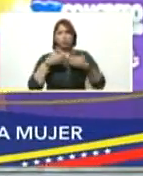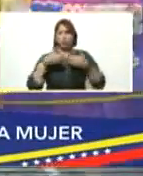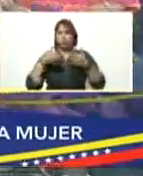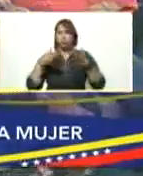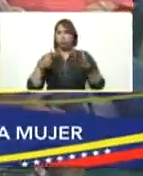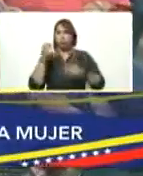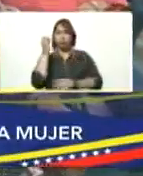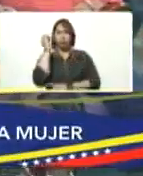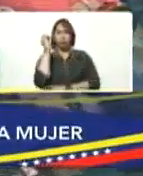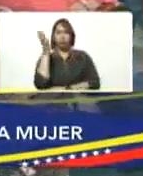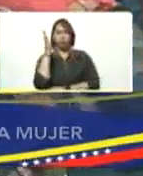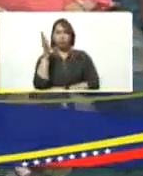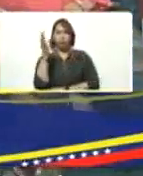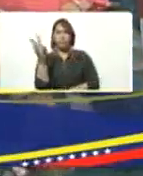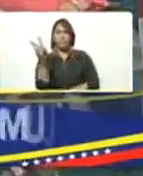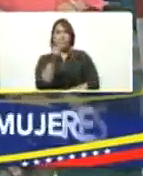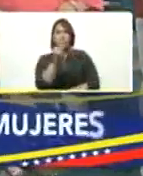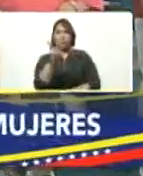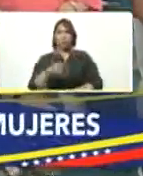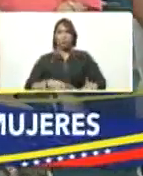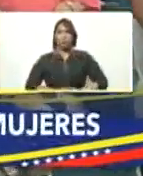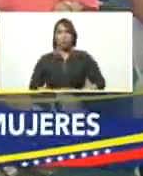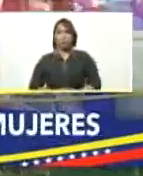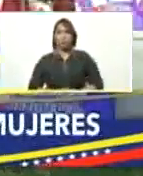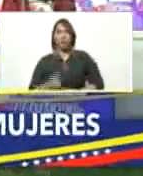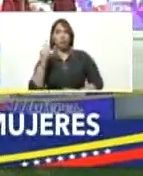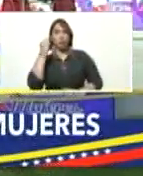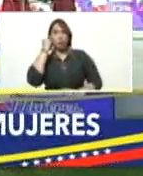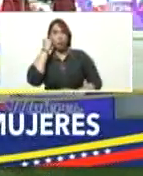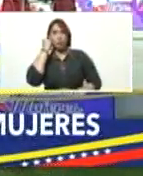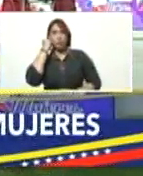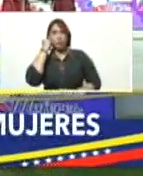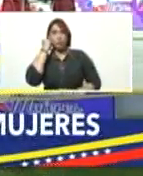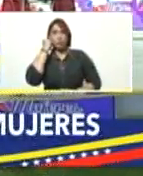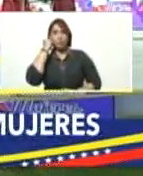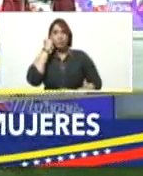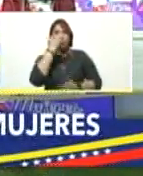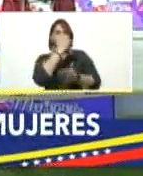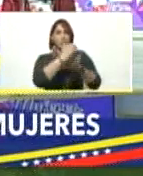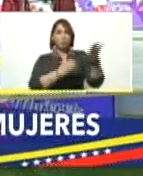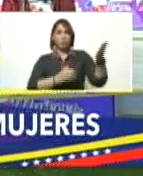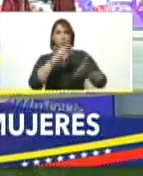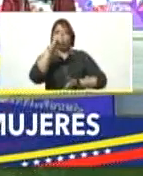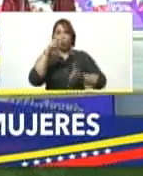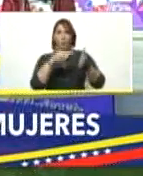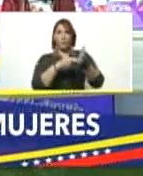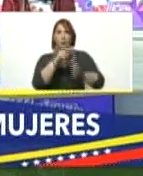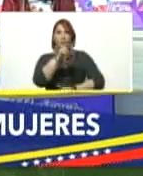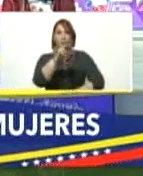el Congreso Venezolano de Mujeres, capítulo